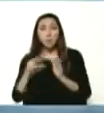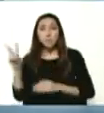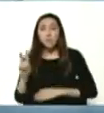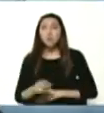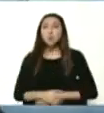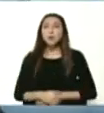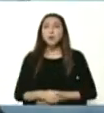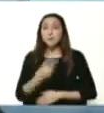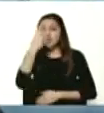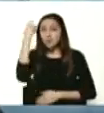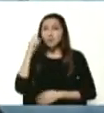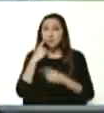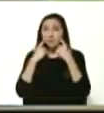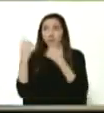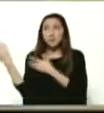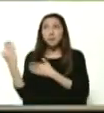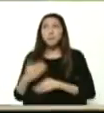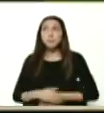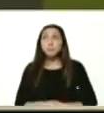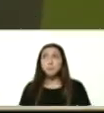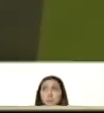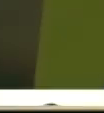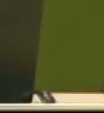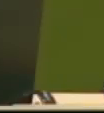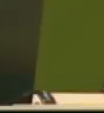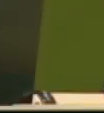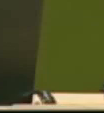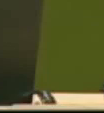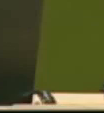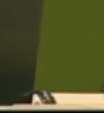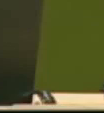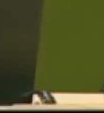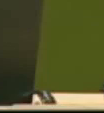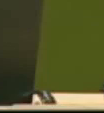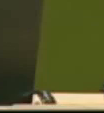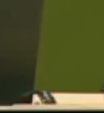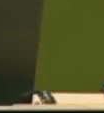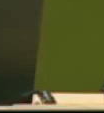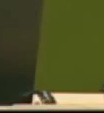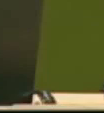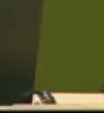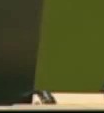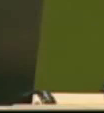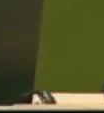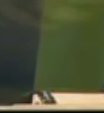Villegas. Veamos. Of the Bolivarian Republic of Venezuela.